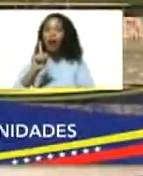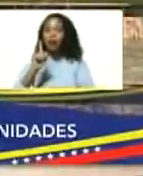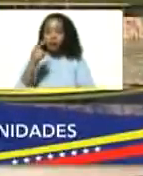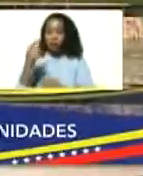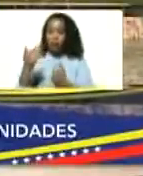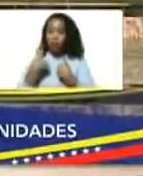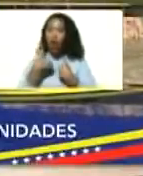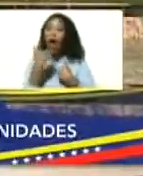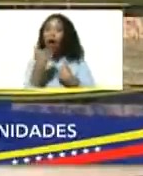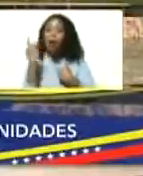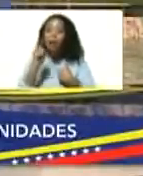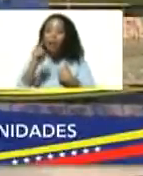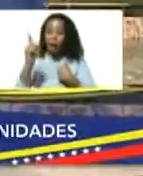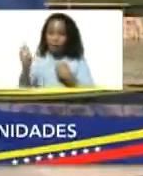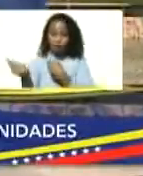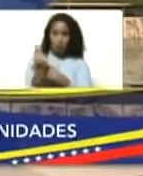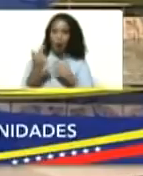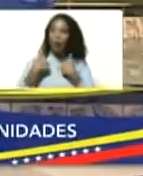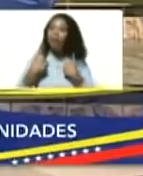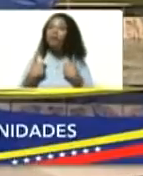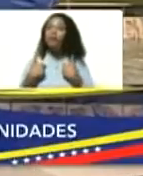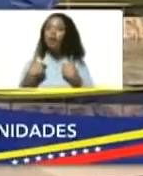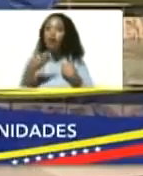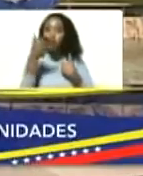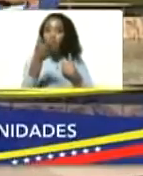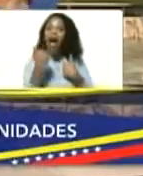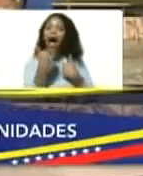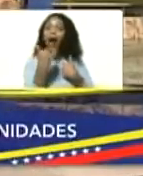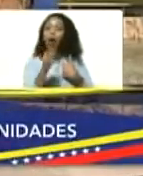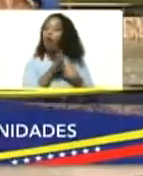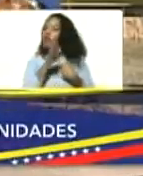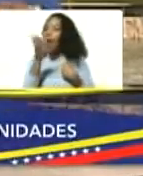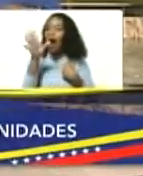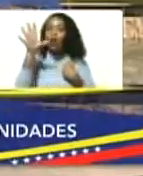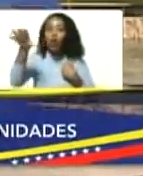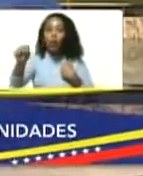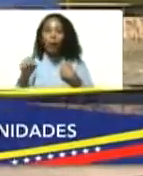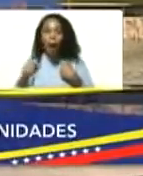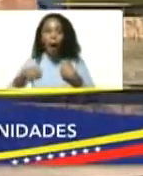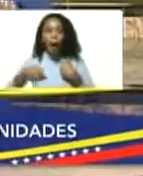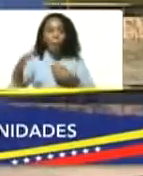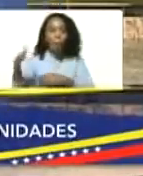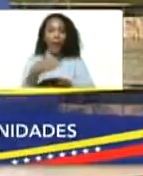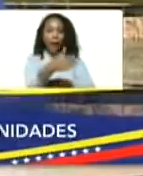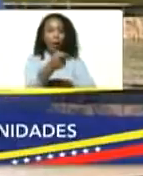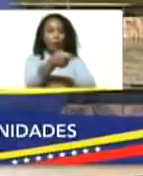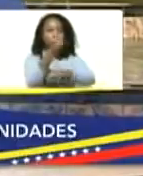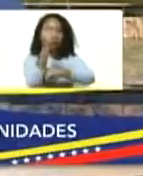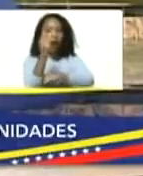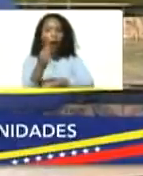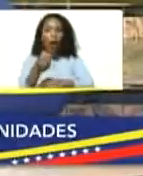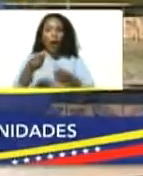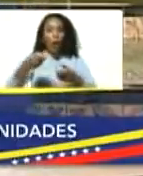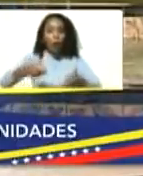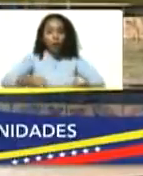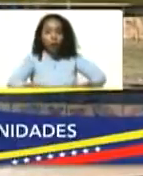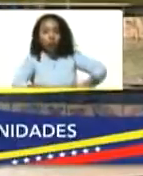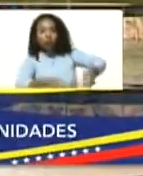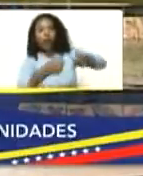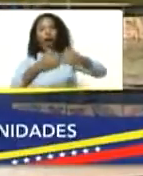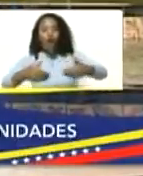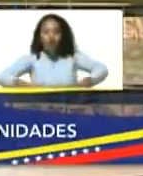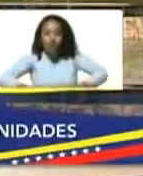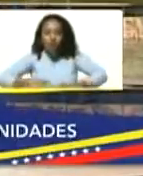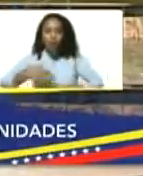digan usted va a comprar pescado en el lugar que lo pescan y los pescadores lo sacan con un tremendo esfuerzo